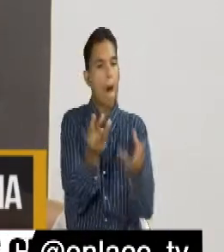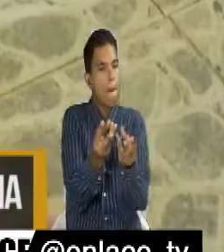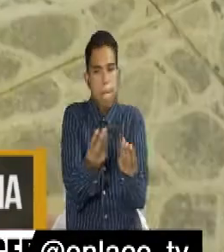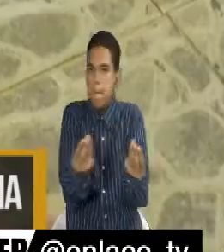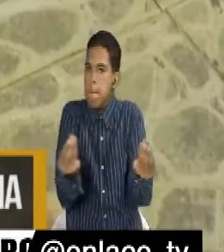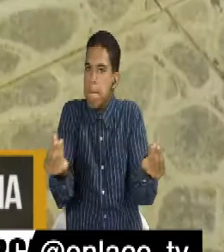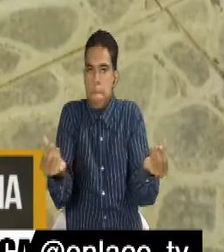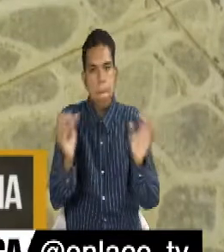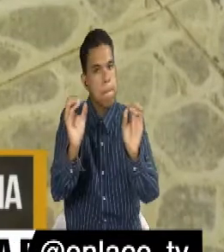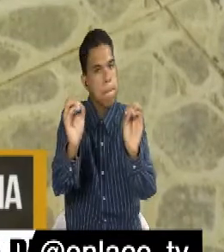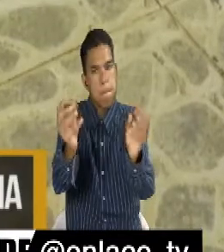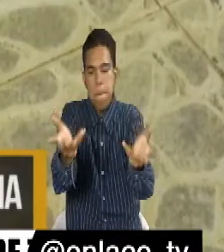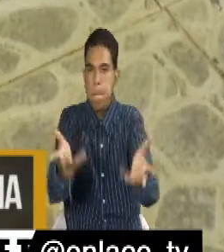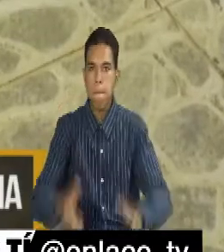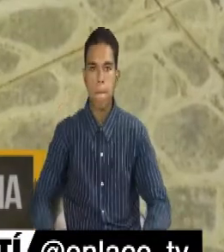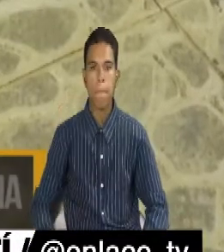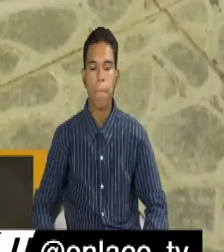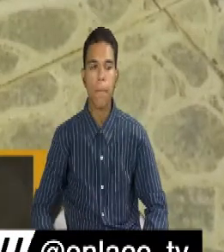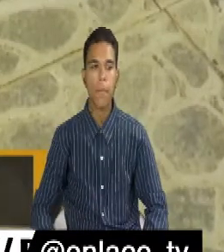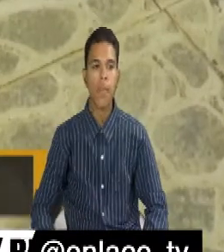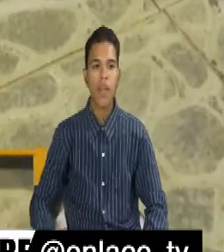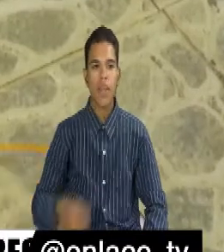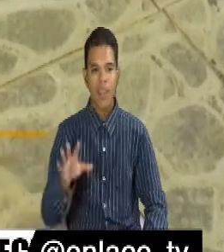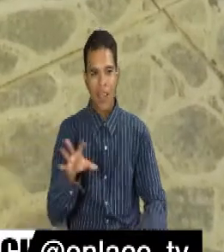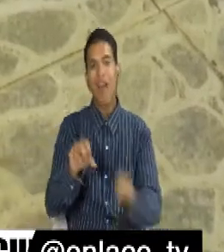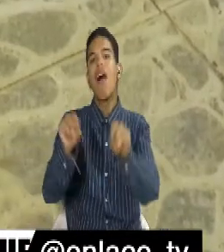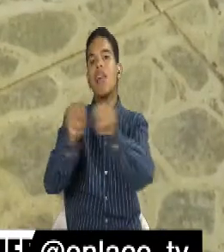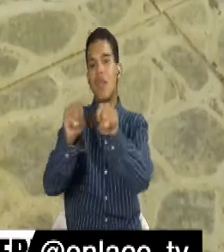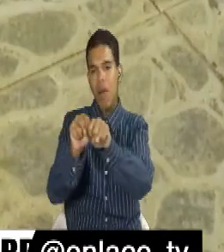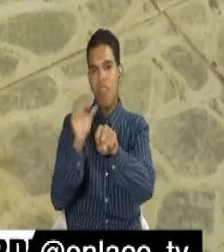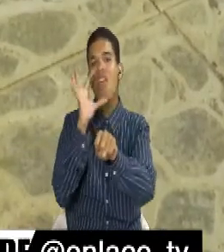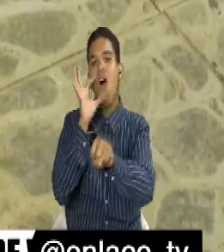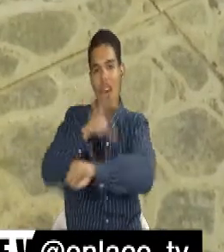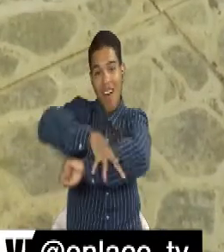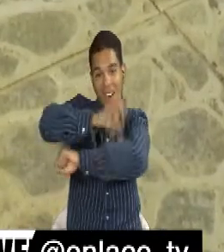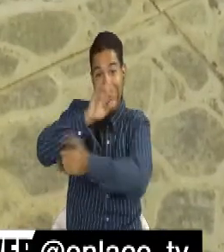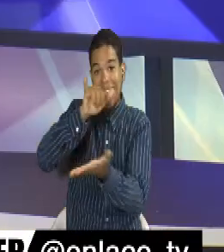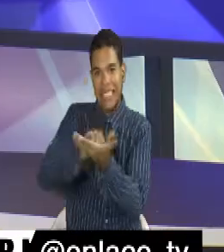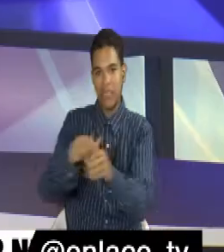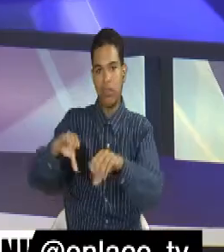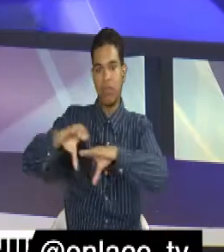he nombrado. Del ladrón reposa en la casa de la víctima los zapatos.